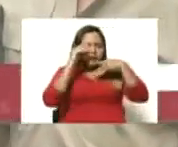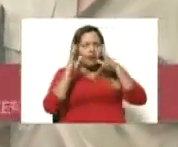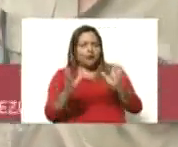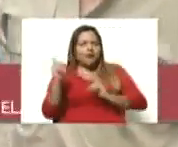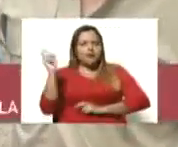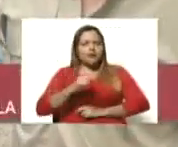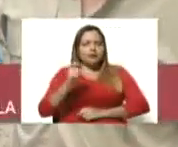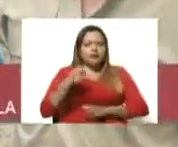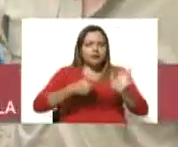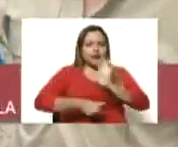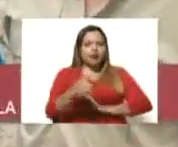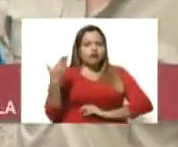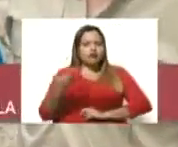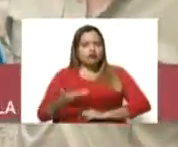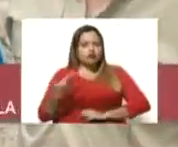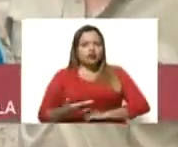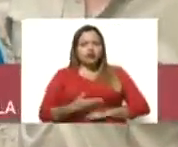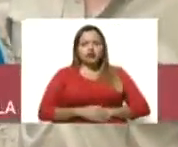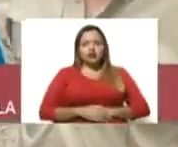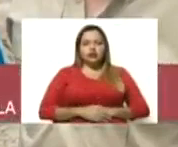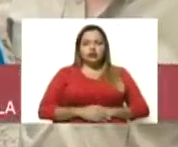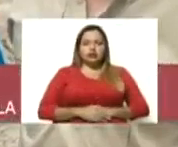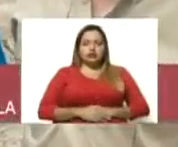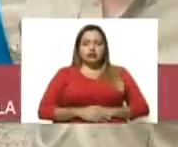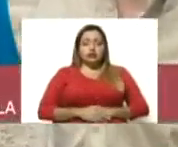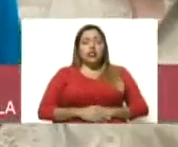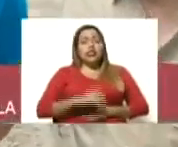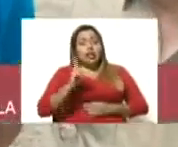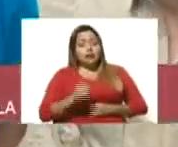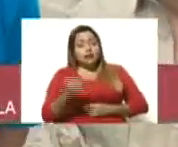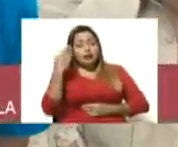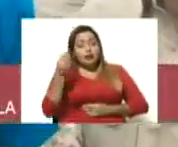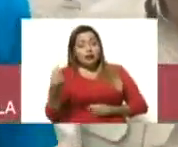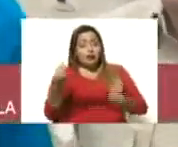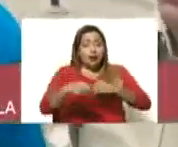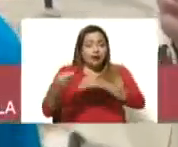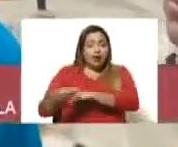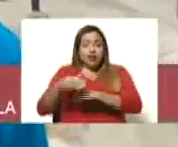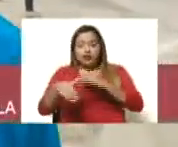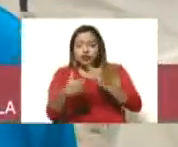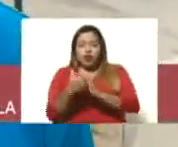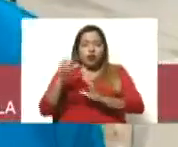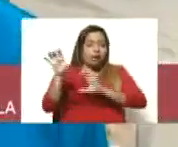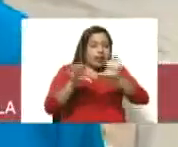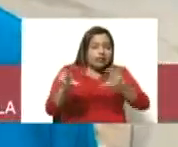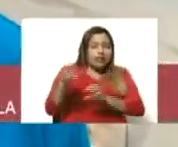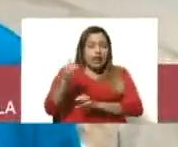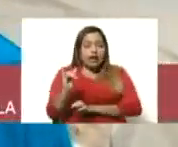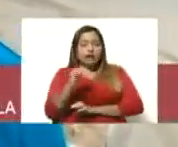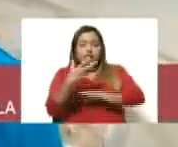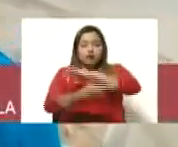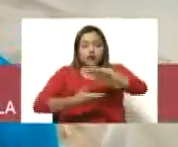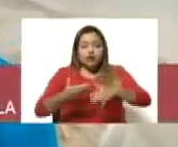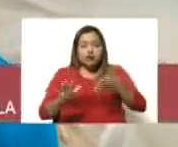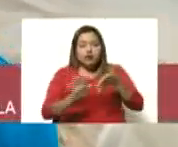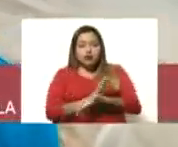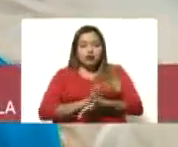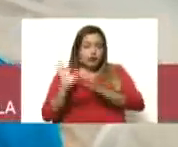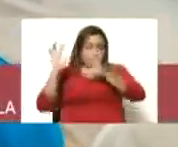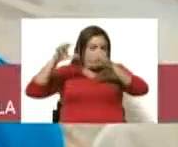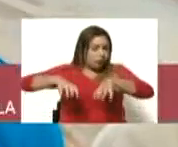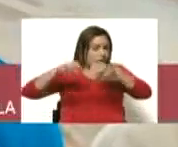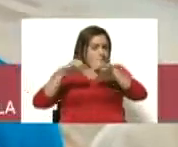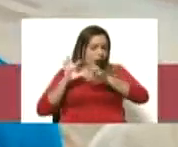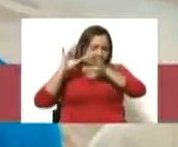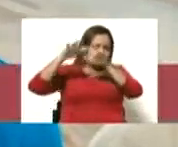máximas en este tipo de situaciones, y más considerando que cada vez más pues todos los países están más vulnerables frente a este tipo